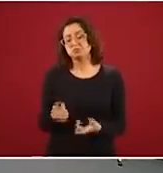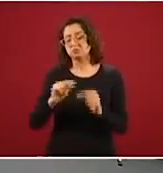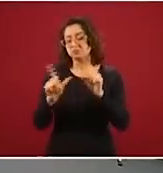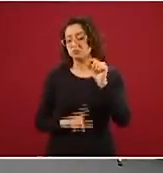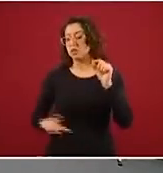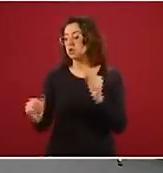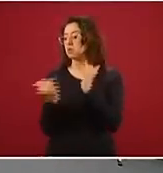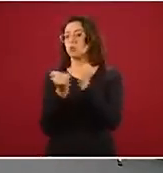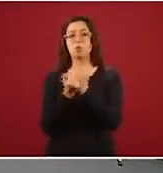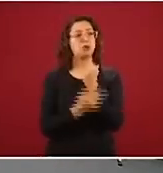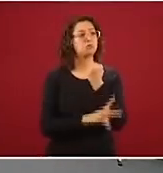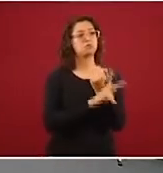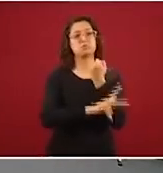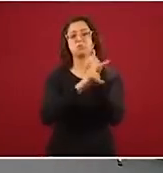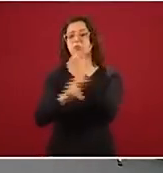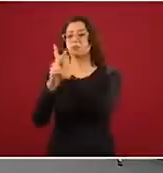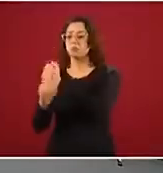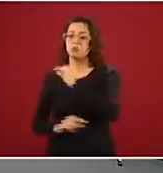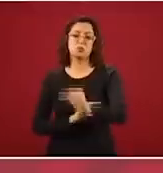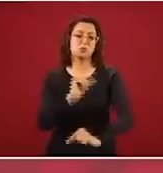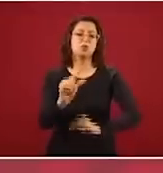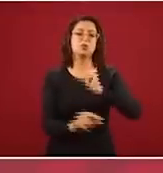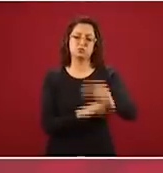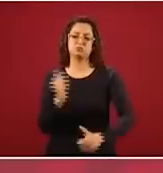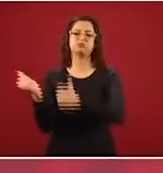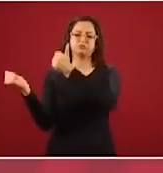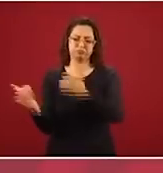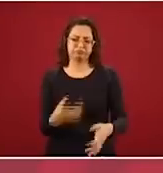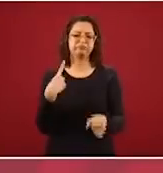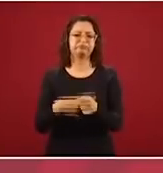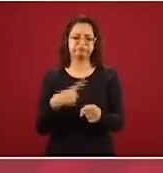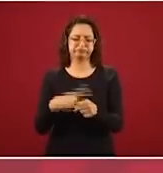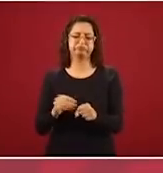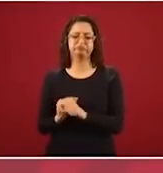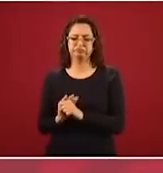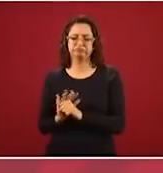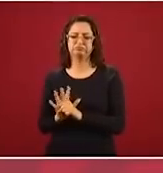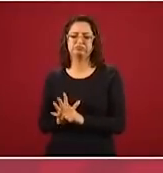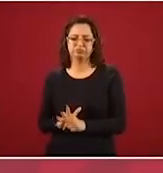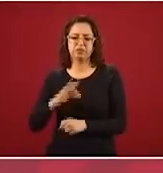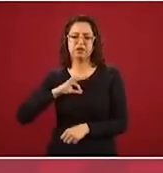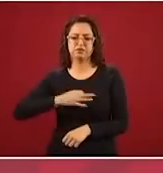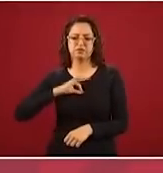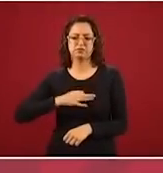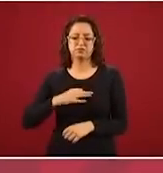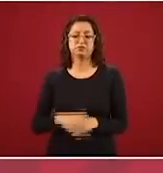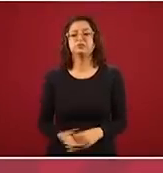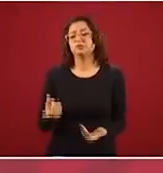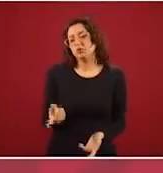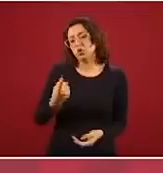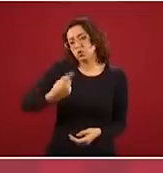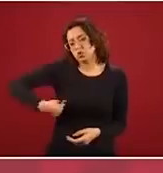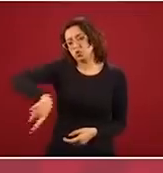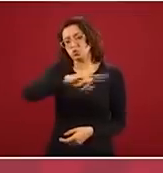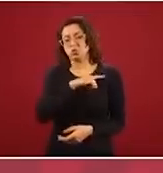México, igual que a muchos otros países, eventualmente llegue el coronavirus y en ese sentido hemos estado actuando de